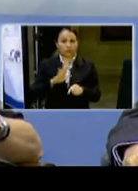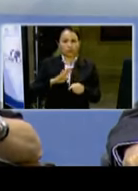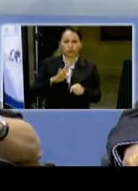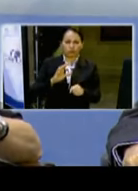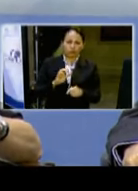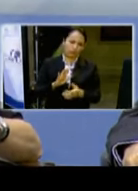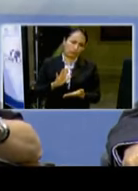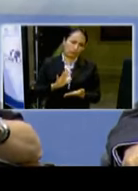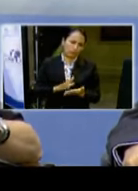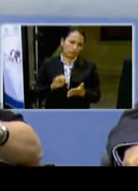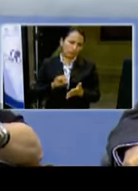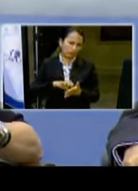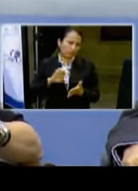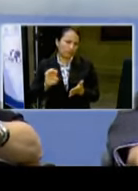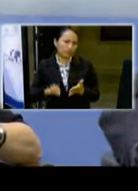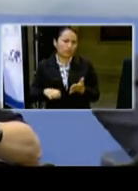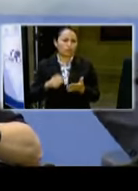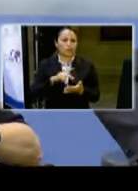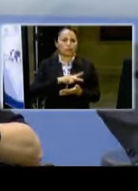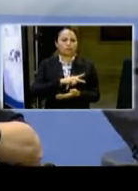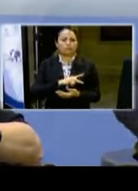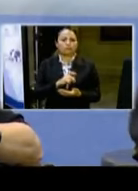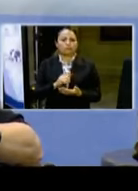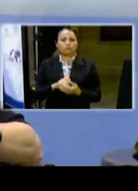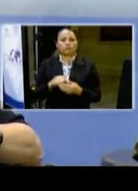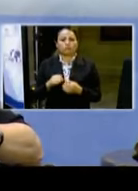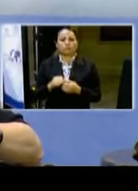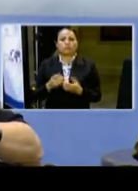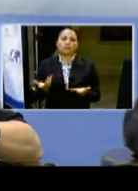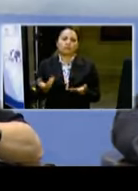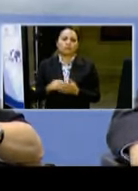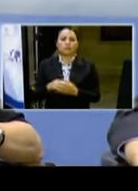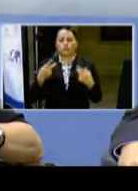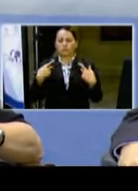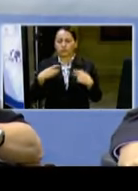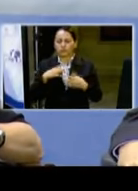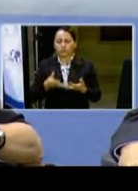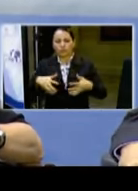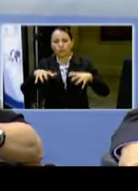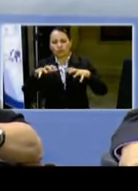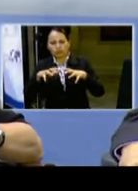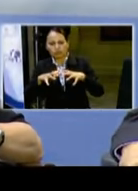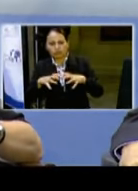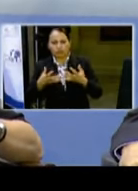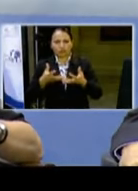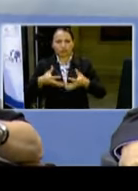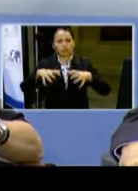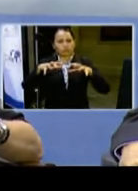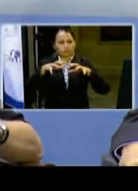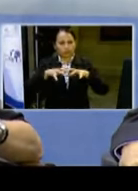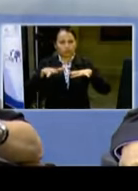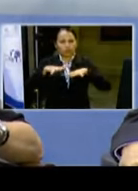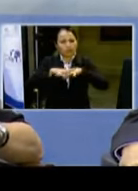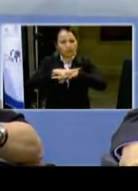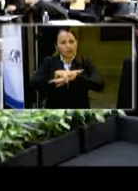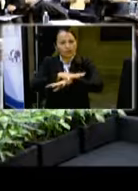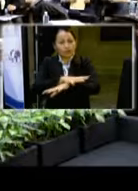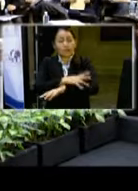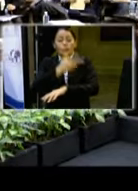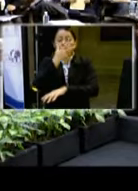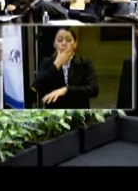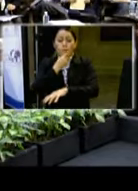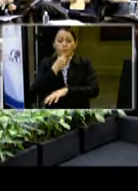ejemplo, del poder y la interdependencia en un mundo en transición, Robert Keohane y Joseph Nye hacen un análisis muy importante de lo que